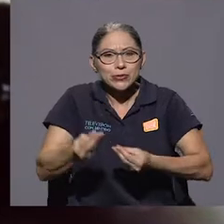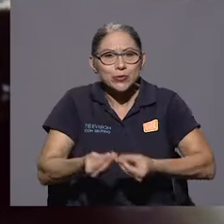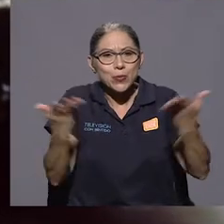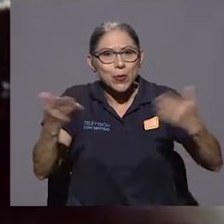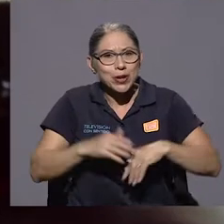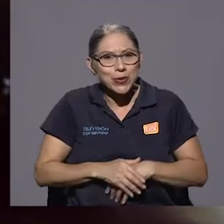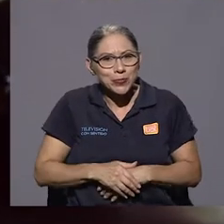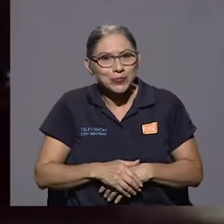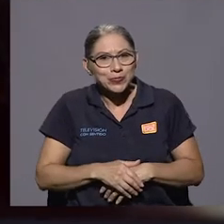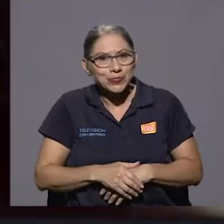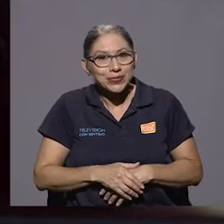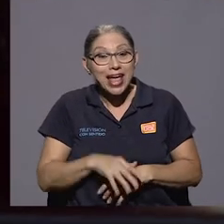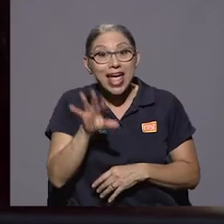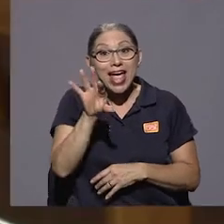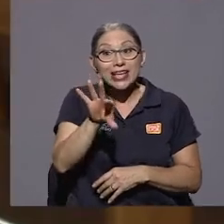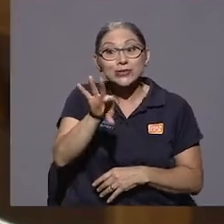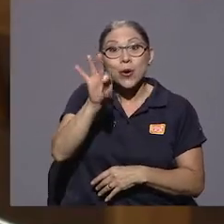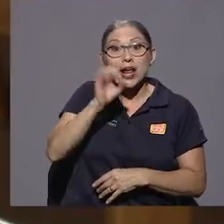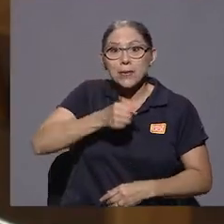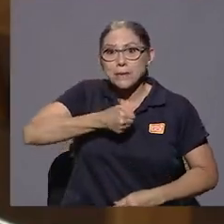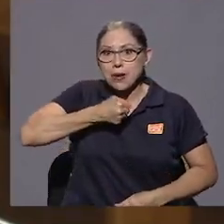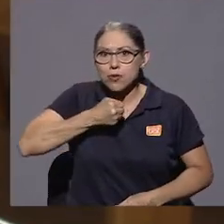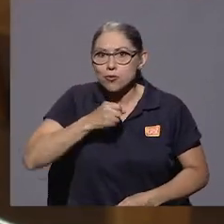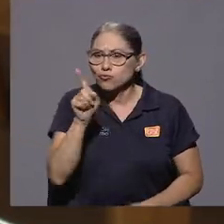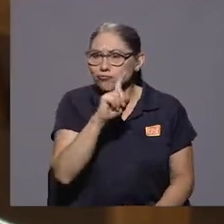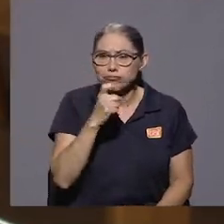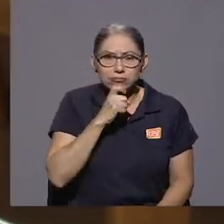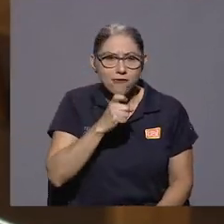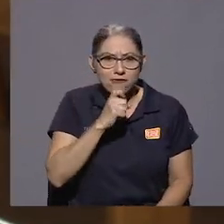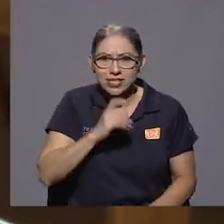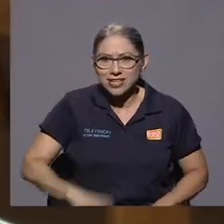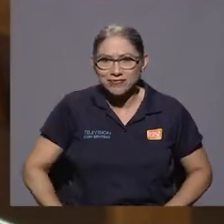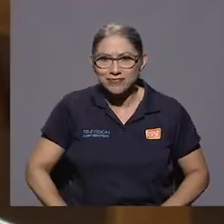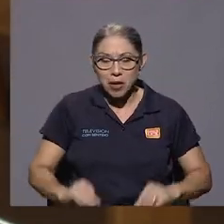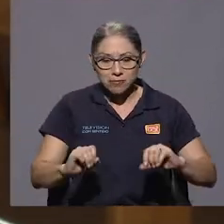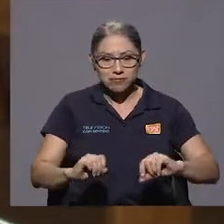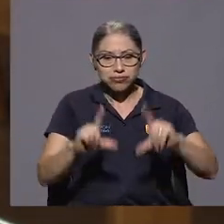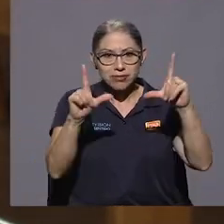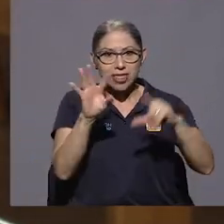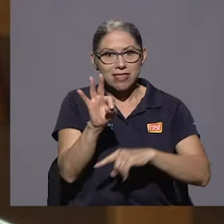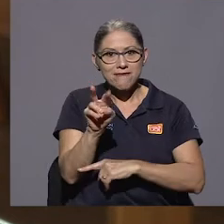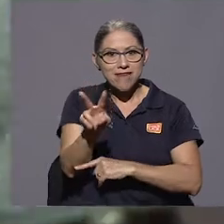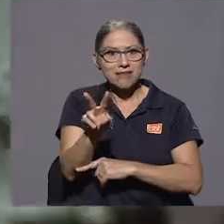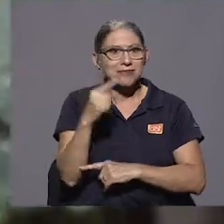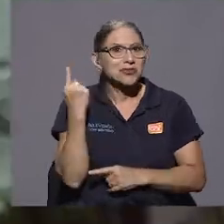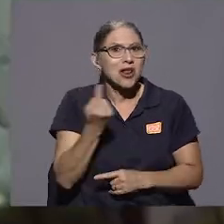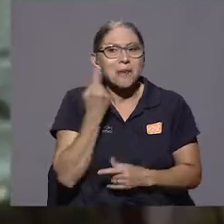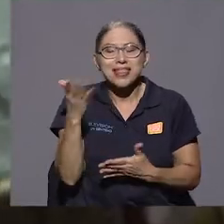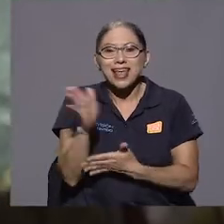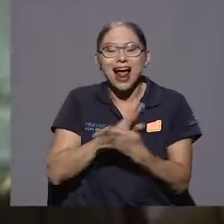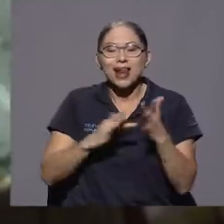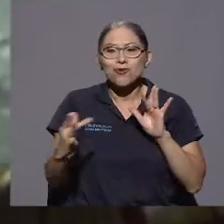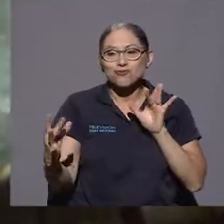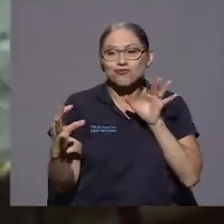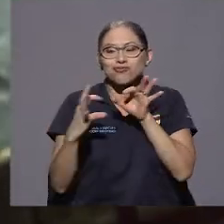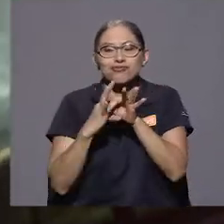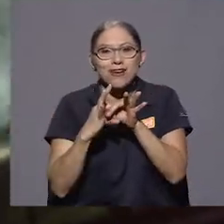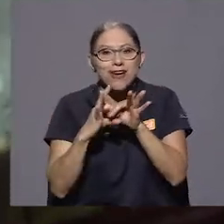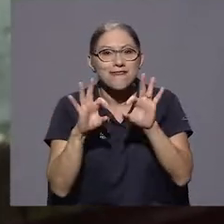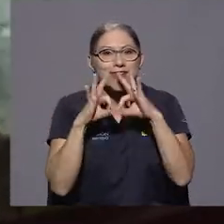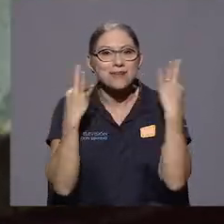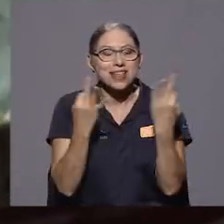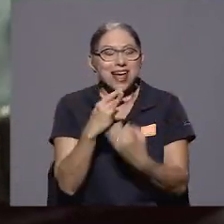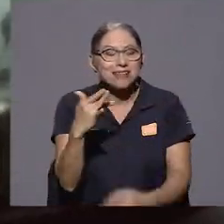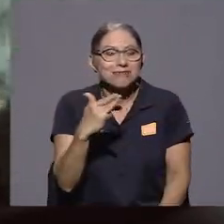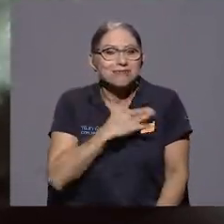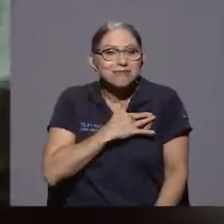público. Escoger el periodismo no le fue difícil. La pantalla chica solo le era familiar y lo conquistó.